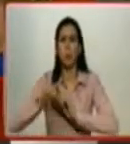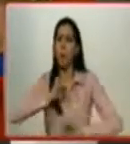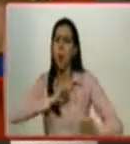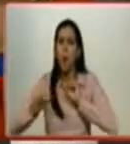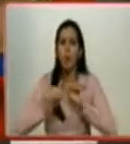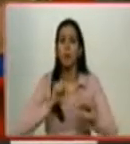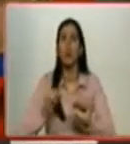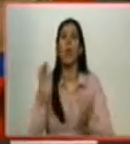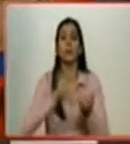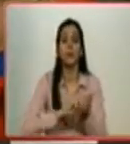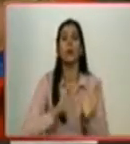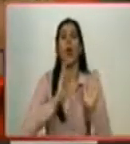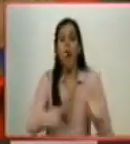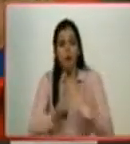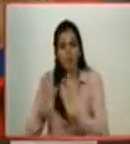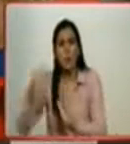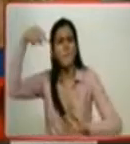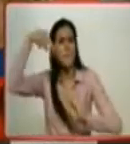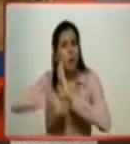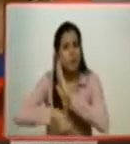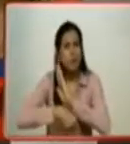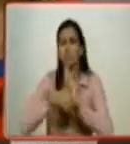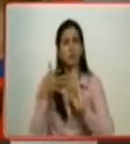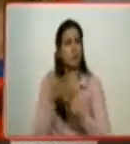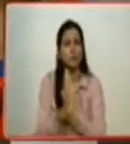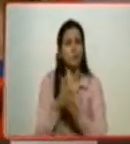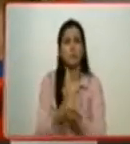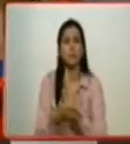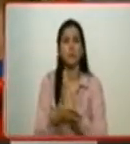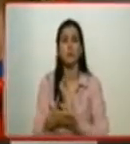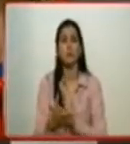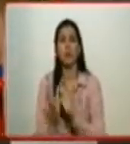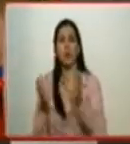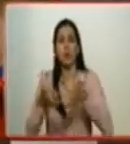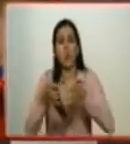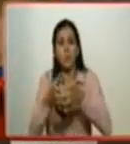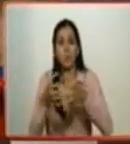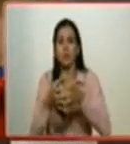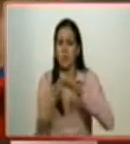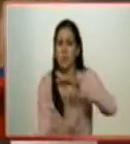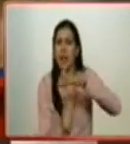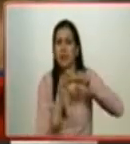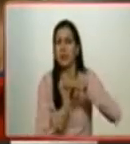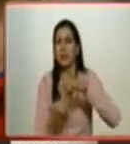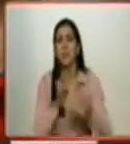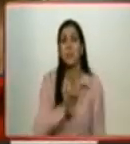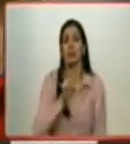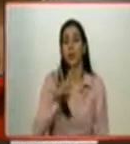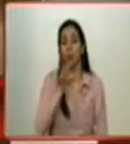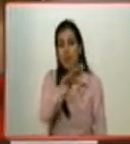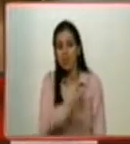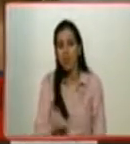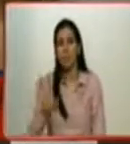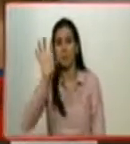de reorganización, de profundizar las fuerzas patrióticas, nuestras estructuras en los 24 estados